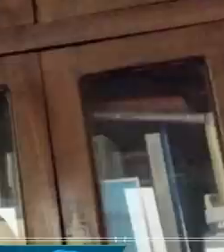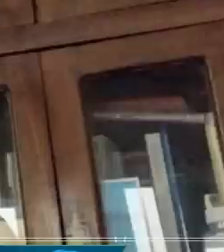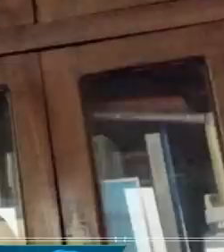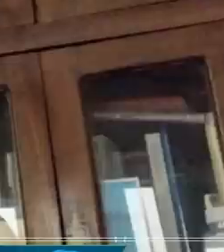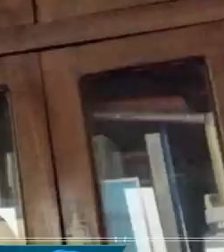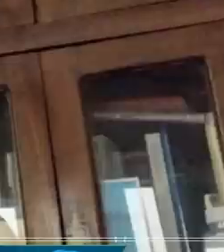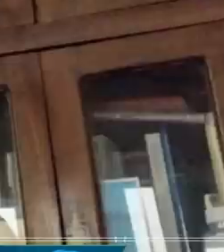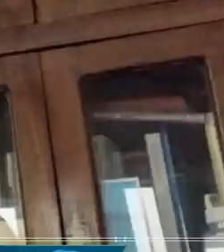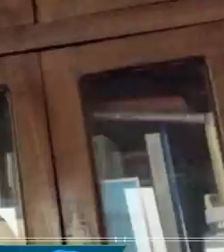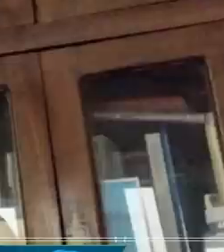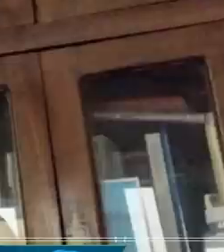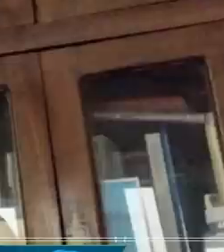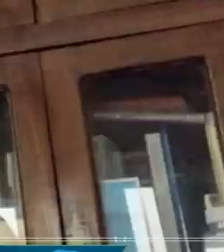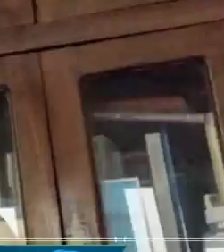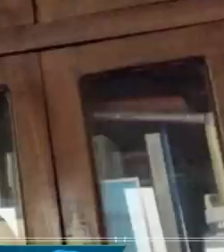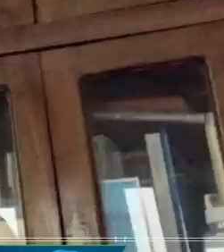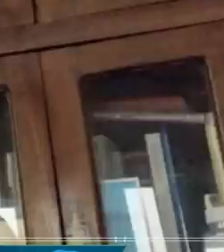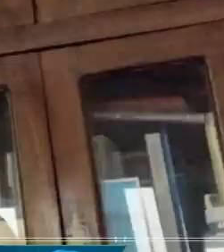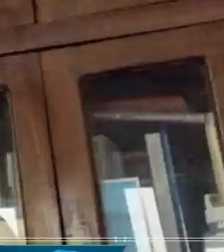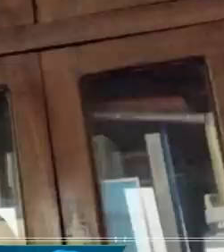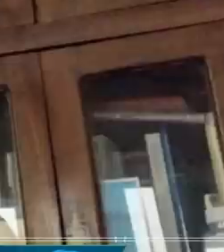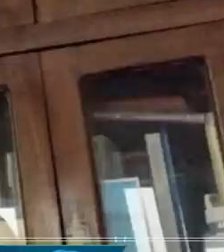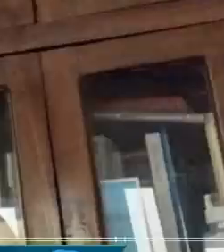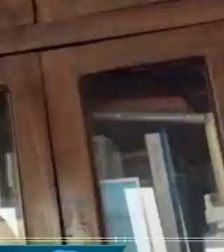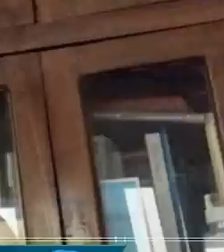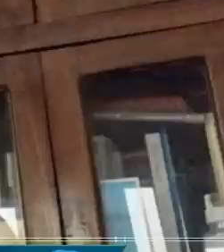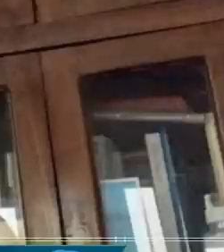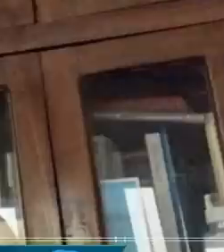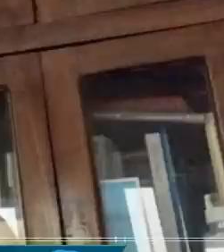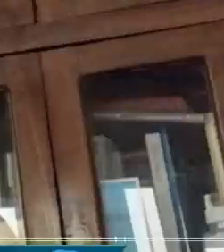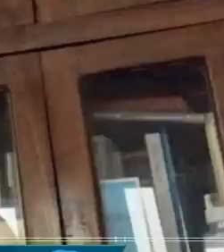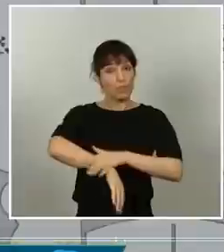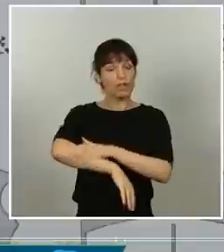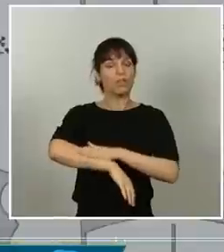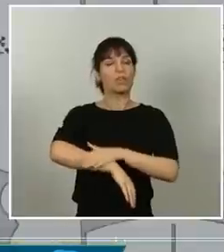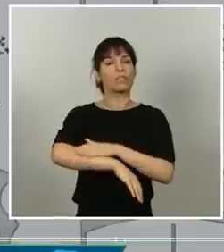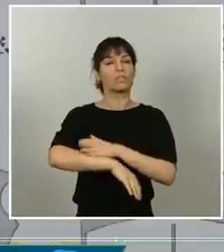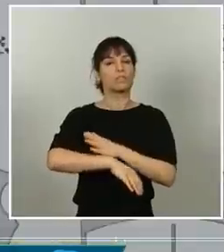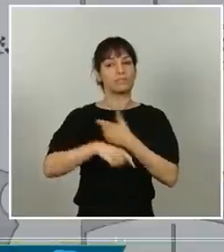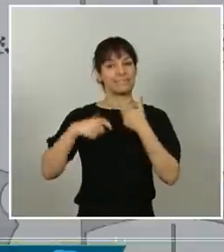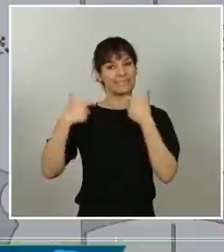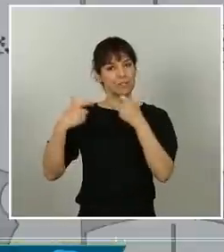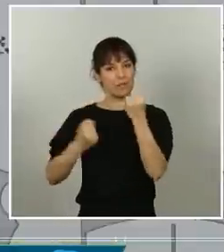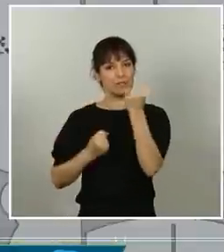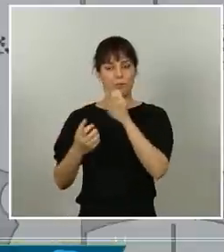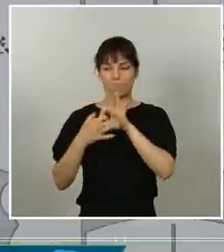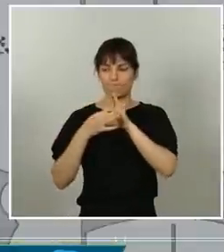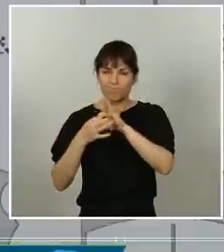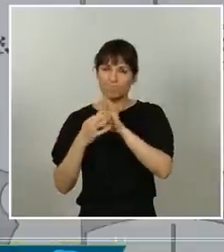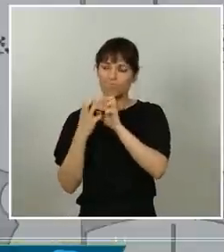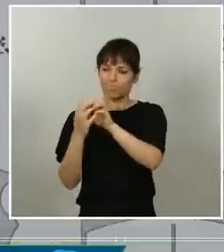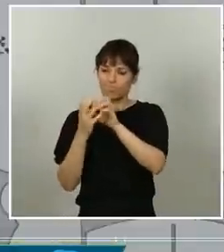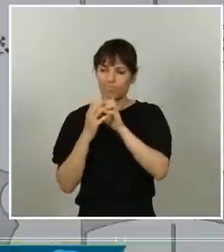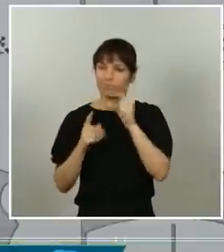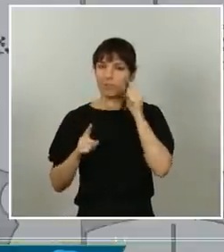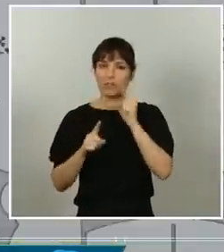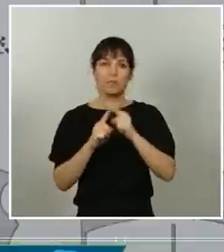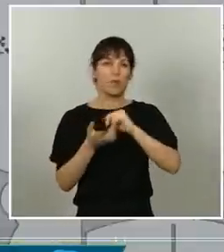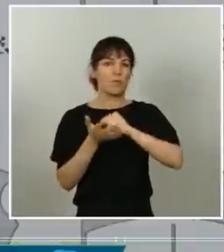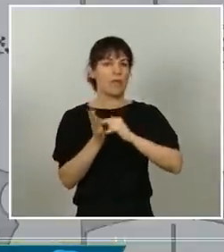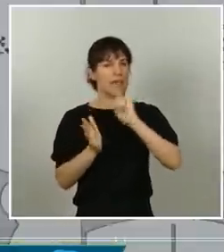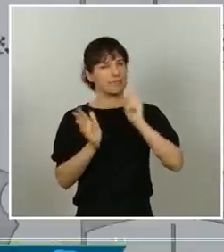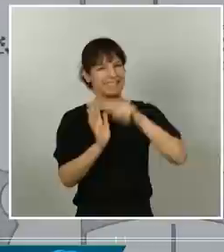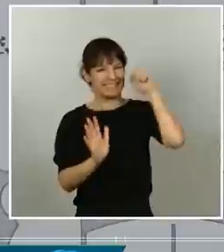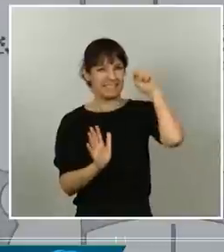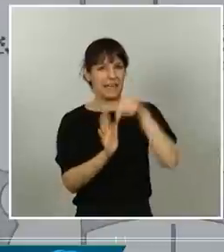publicado, hombre, si dejamos al margen la del CIS, ¿no? Porque si tuviéramos en cuenta la del CIS y solo la del CIS, diríamos que no solamente